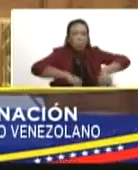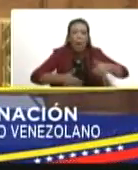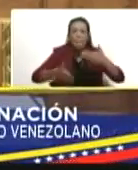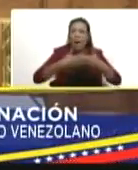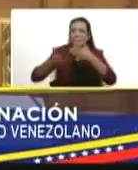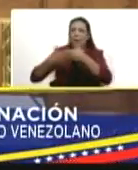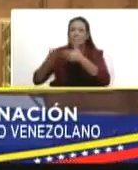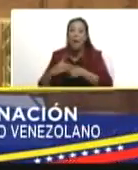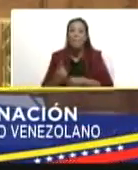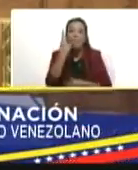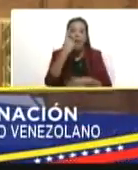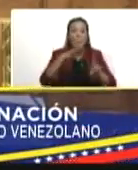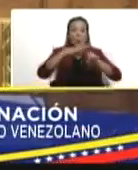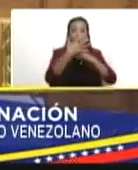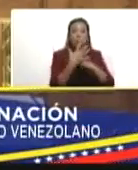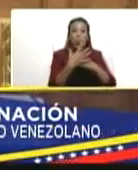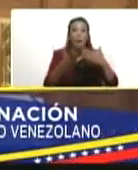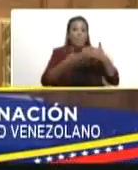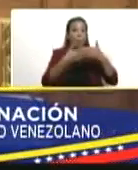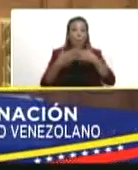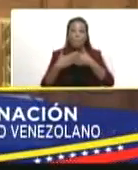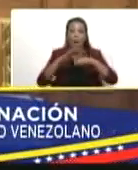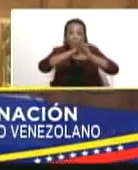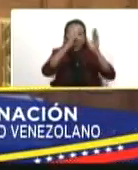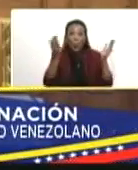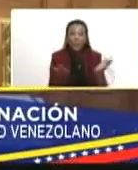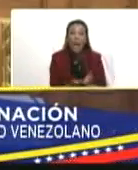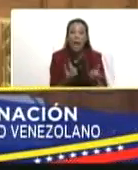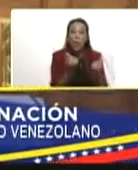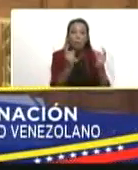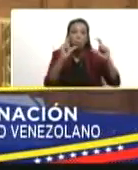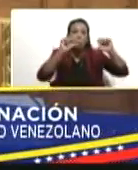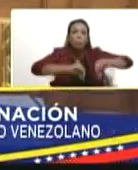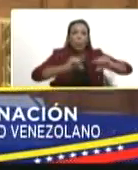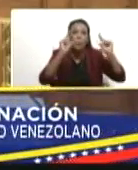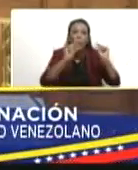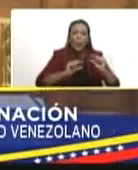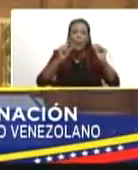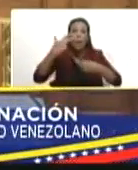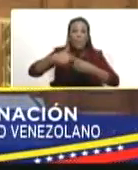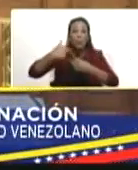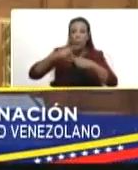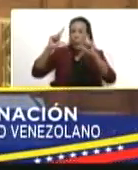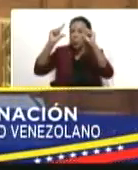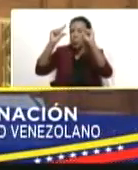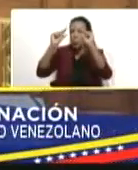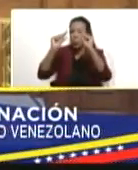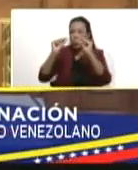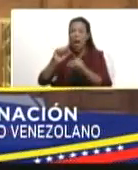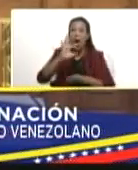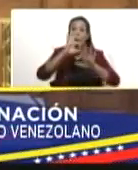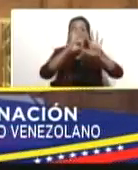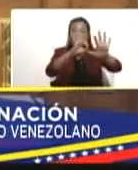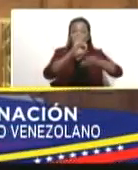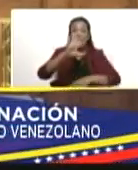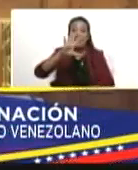los primeros indicios de bloqueo mundial la producción petrolera cayó el